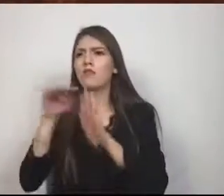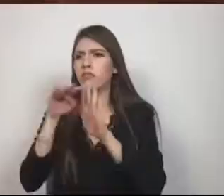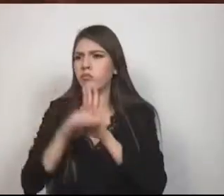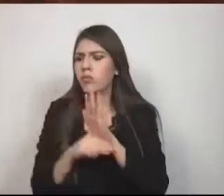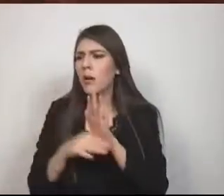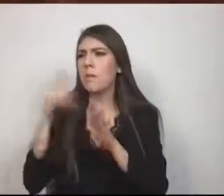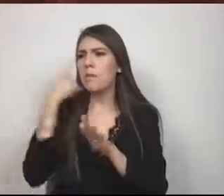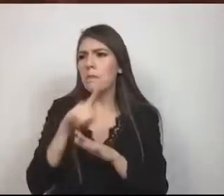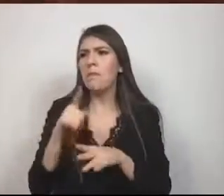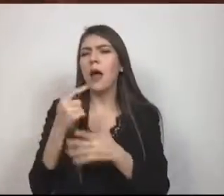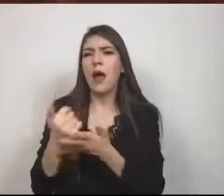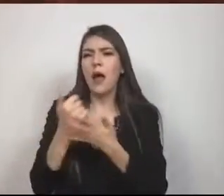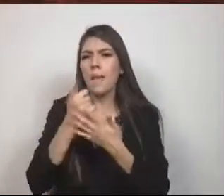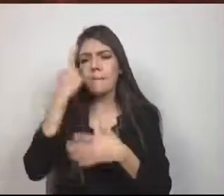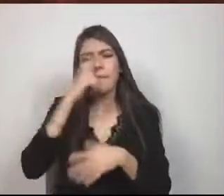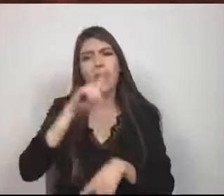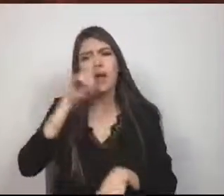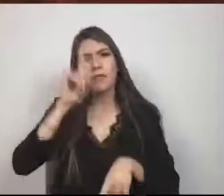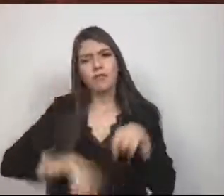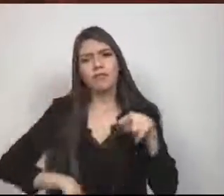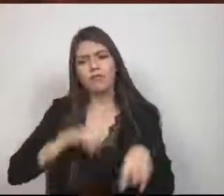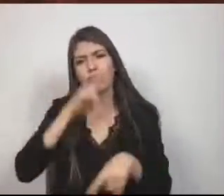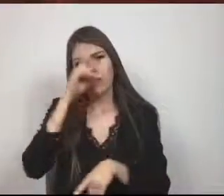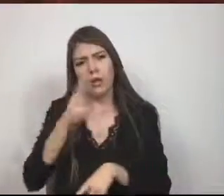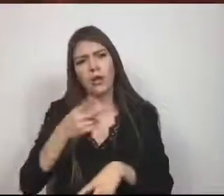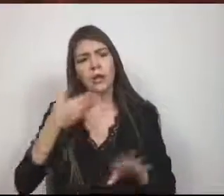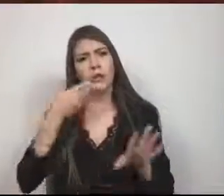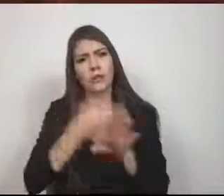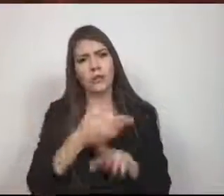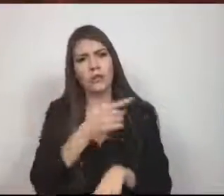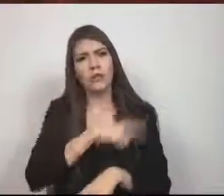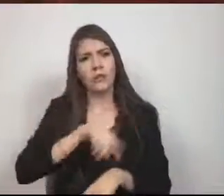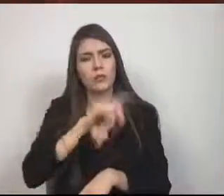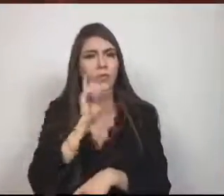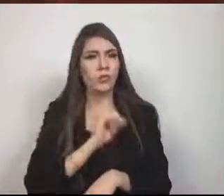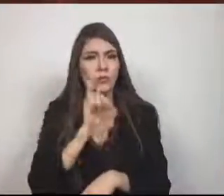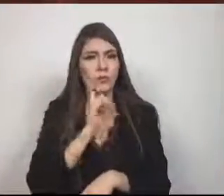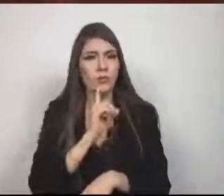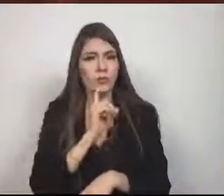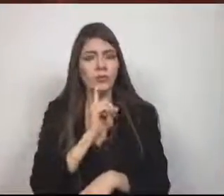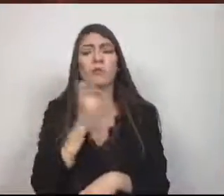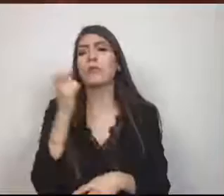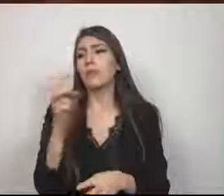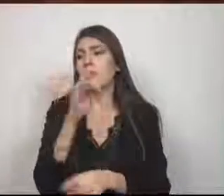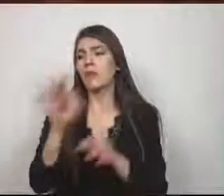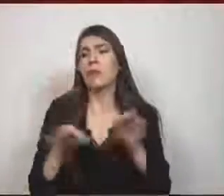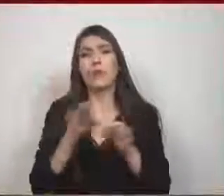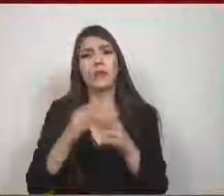que establece la legislación marco. Es cuanto, Presidenta. Gracias.